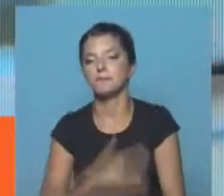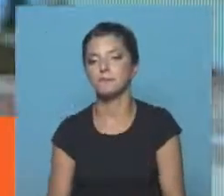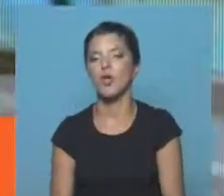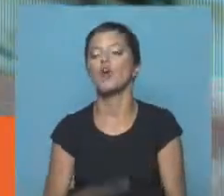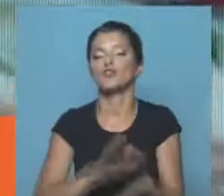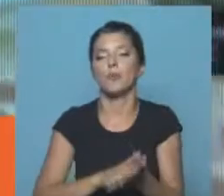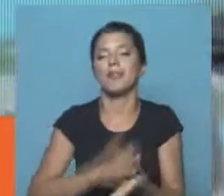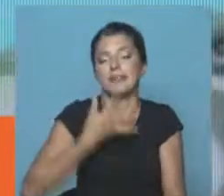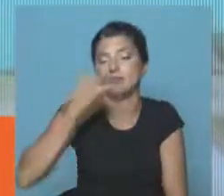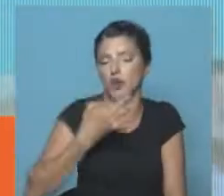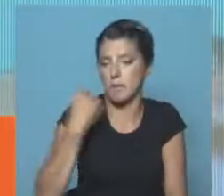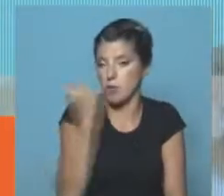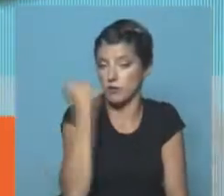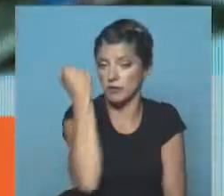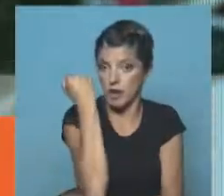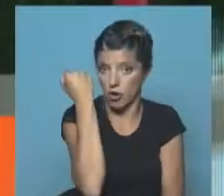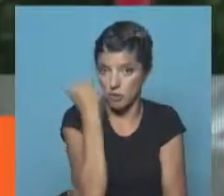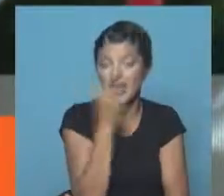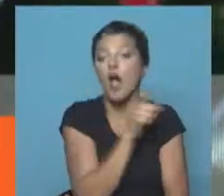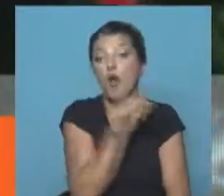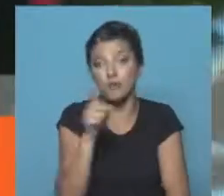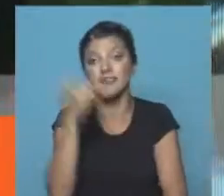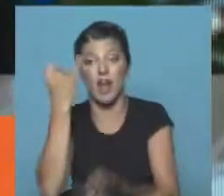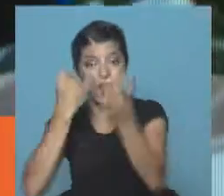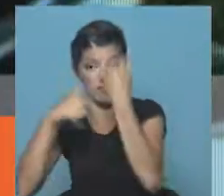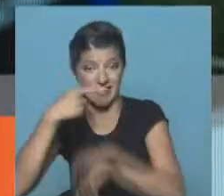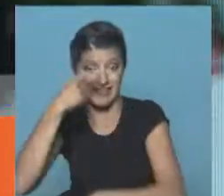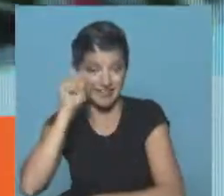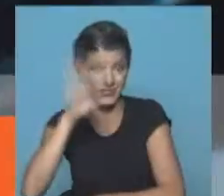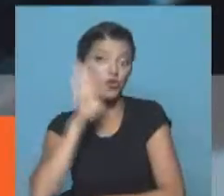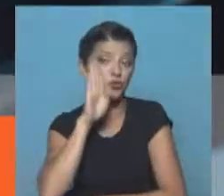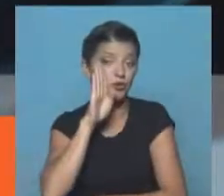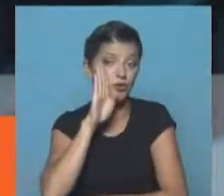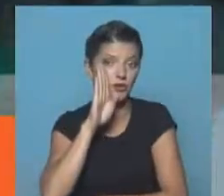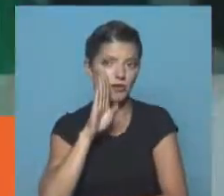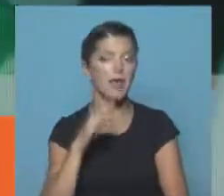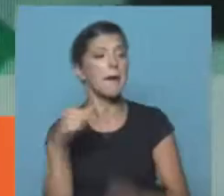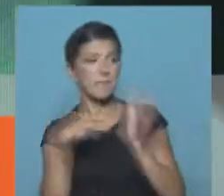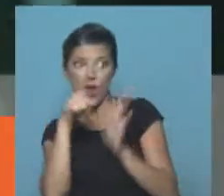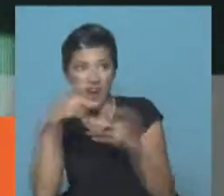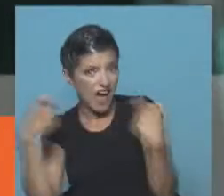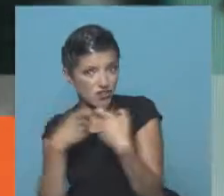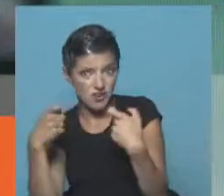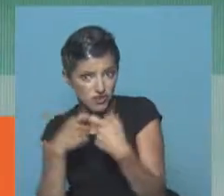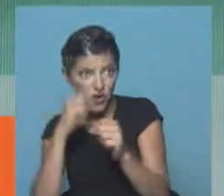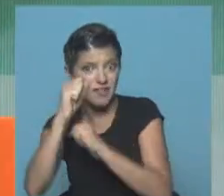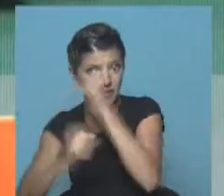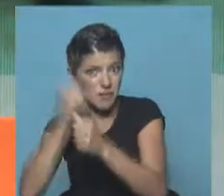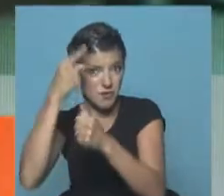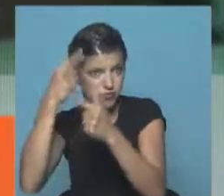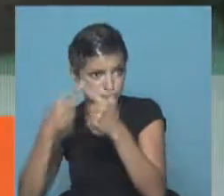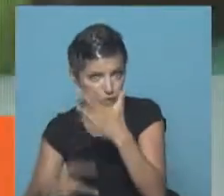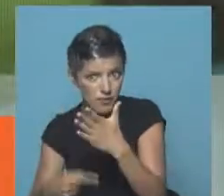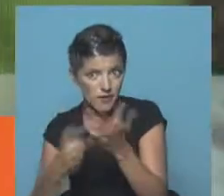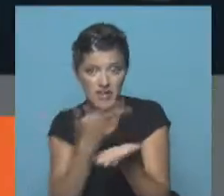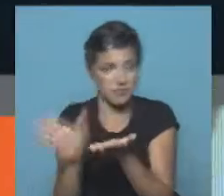política económica que vayan en contra de los intereses de mayor peso en Estados Unidos. Pero no desprenderse de sus propios bienes, digamos, de